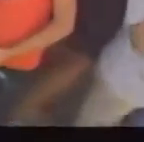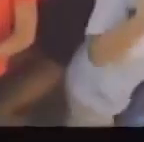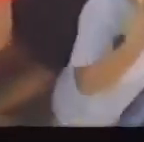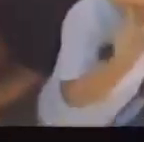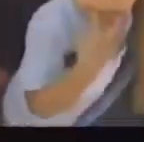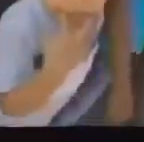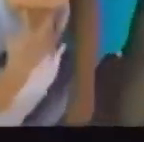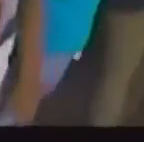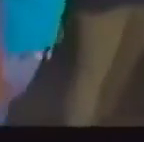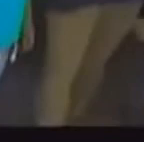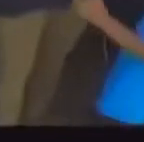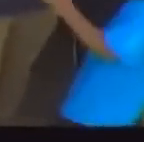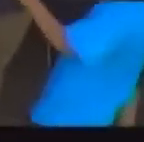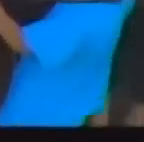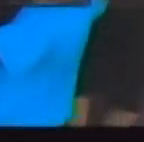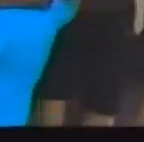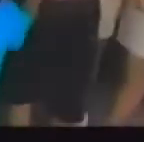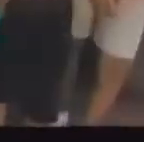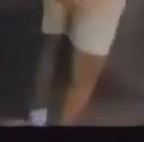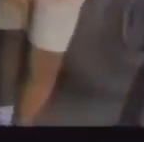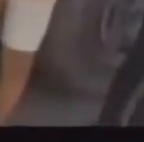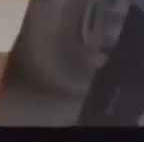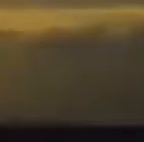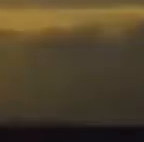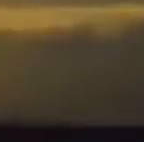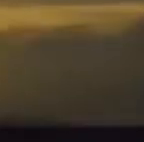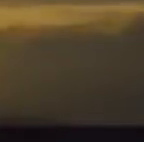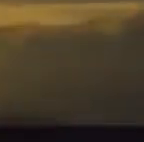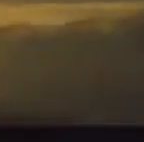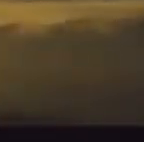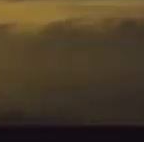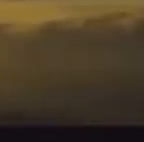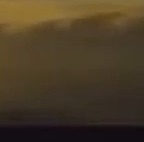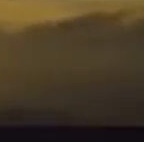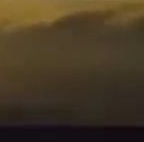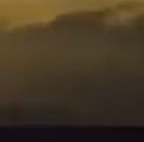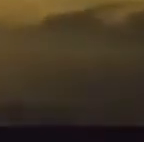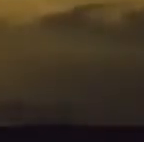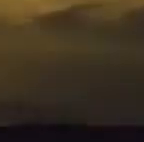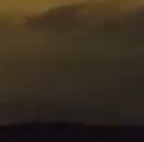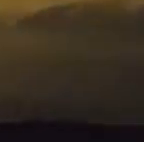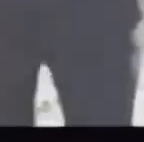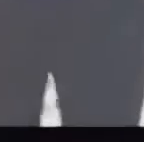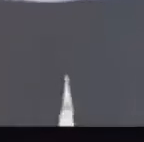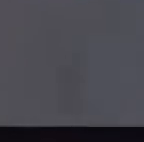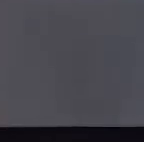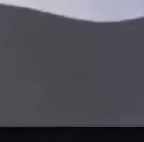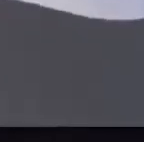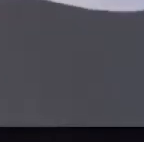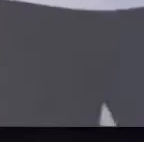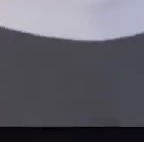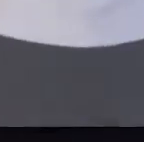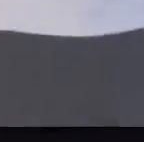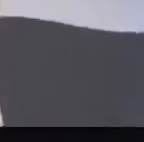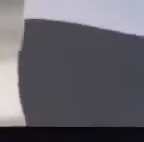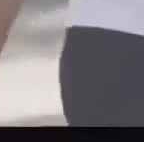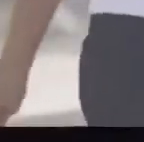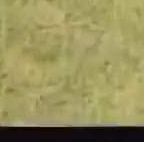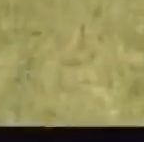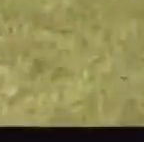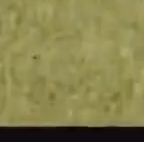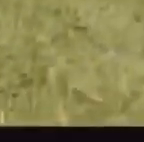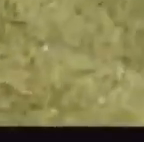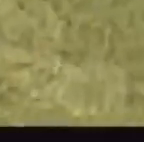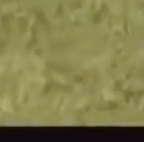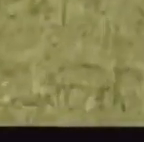Los niños de Guatemala tienen un buen futuro porque los papás estamos cuidando